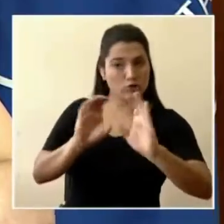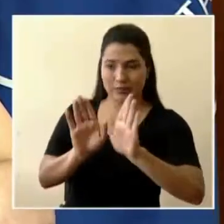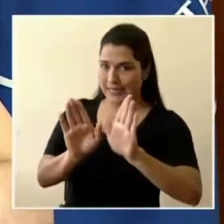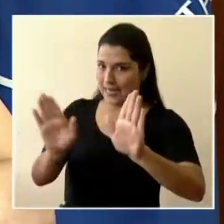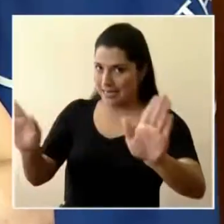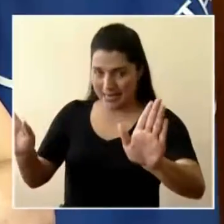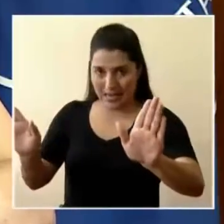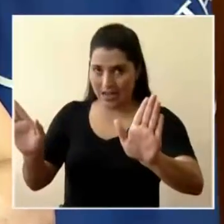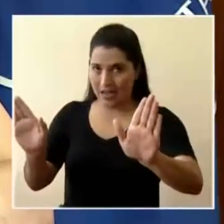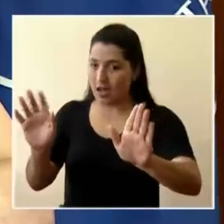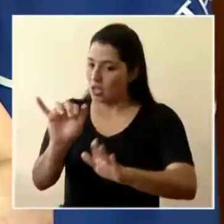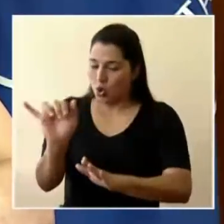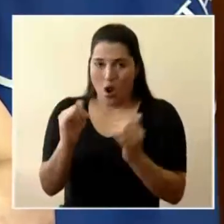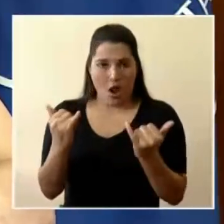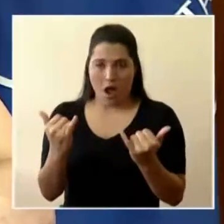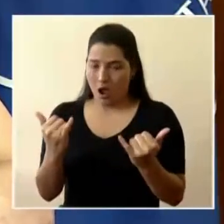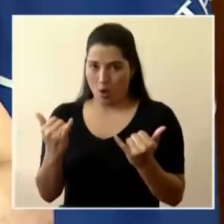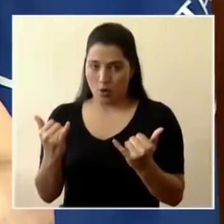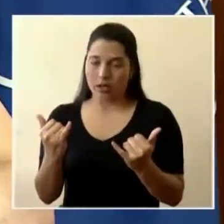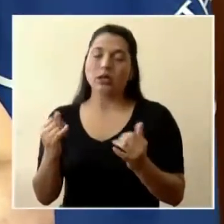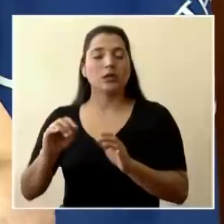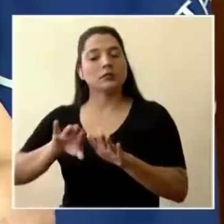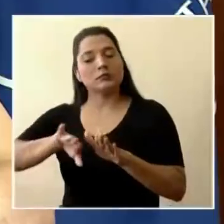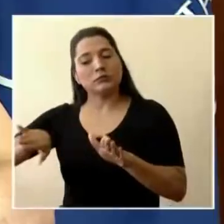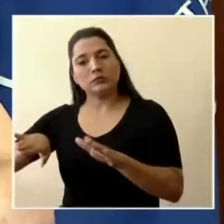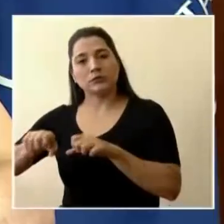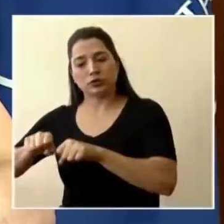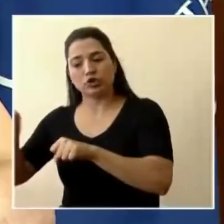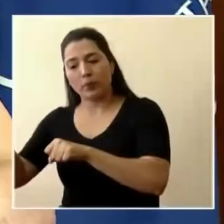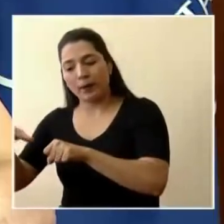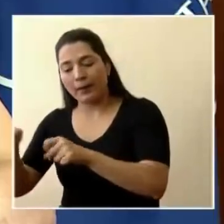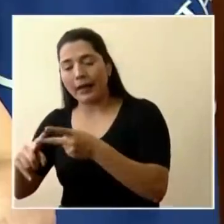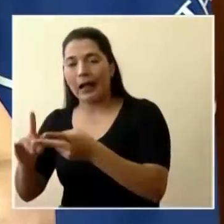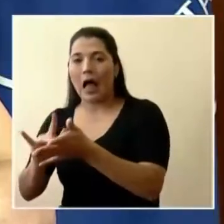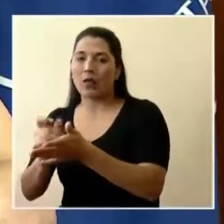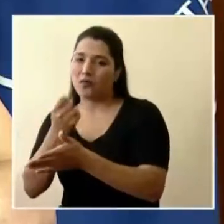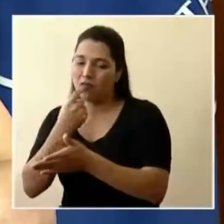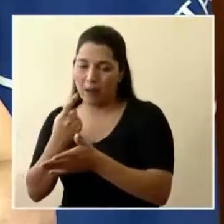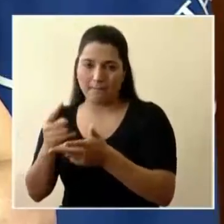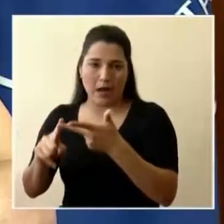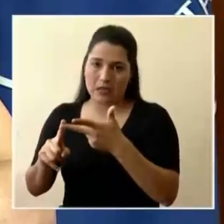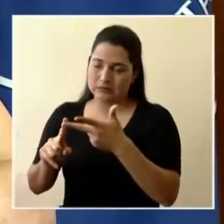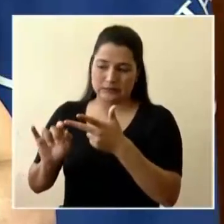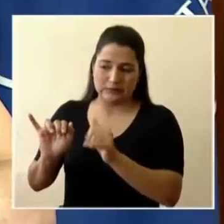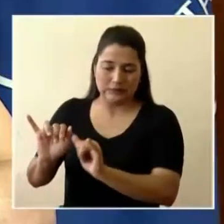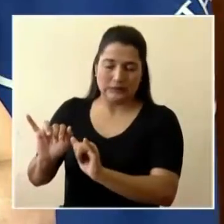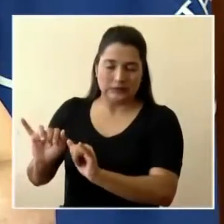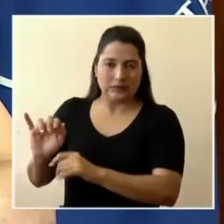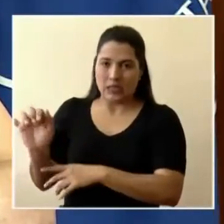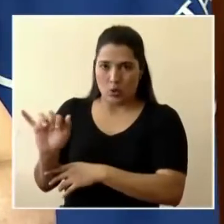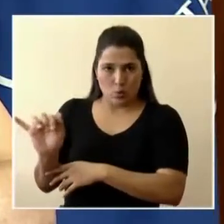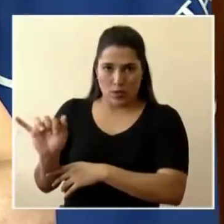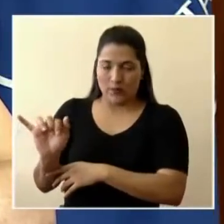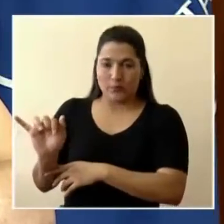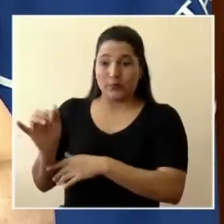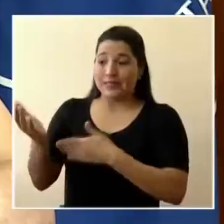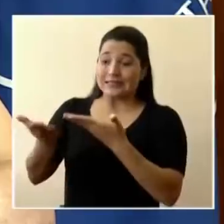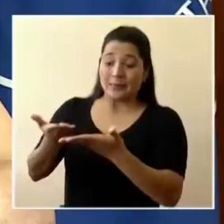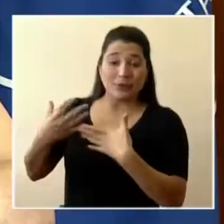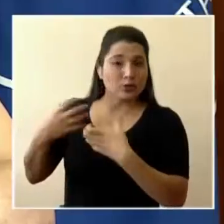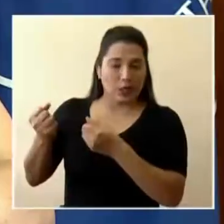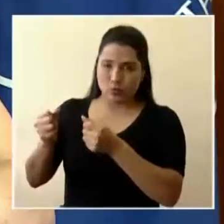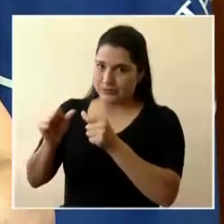como lo tenemos en este momento, obviamente exceptuando los servicios que ya hemos indicado de supermercados, de farmacias o servicios de